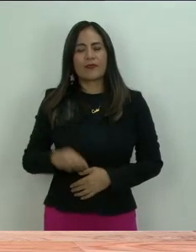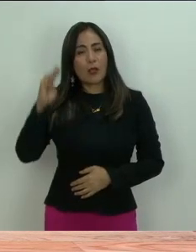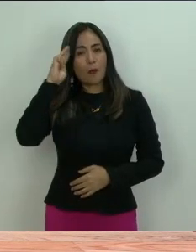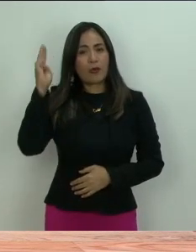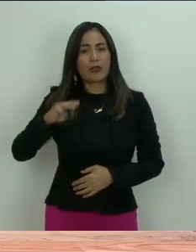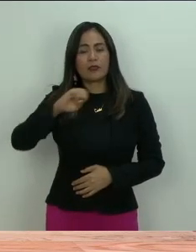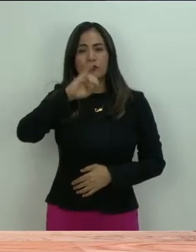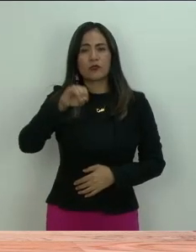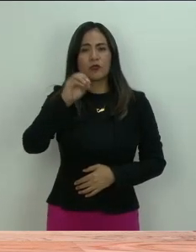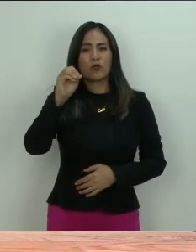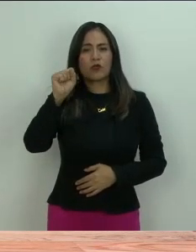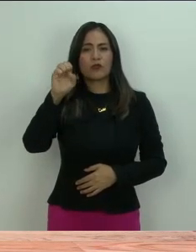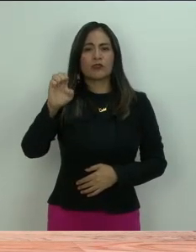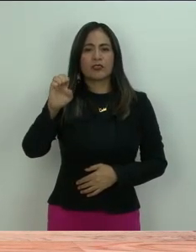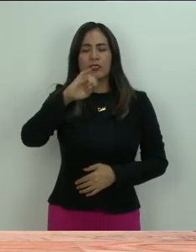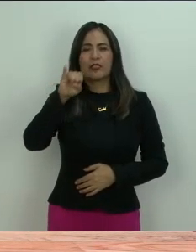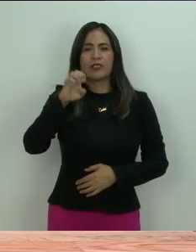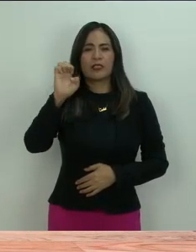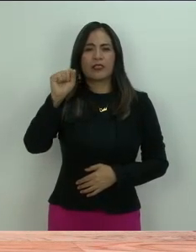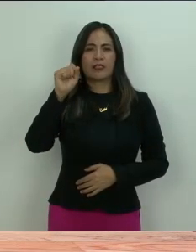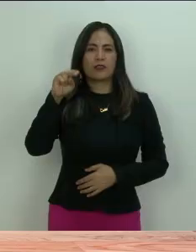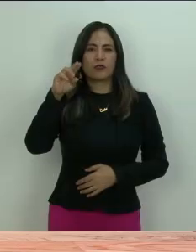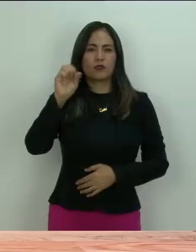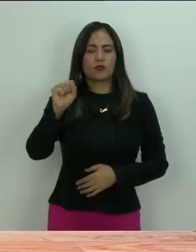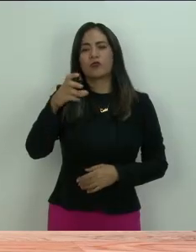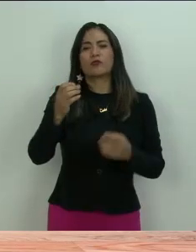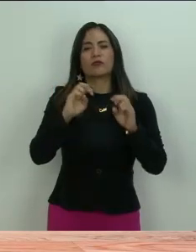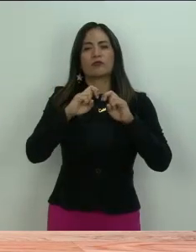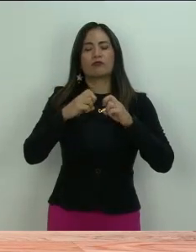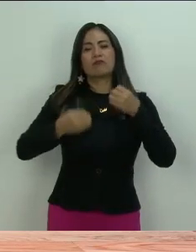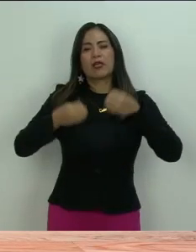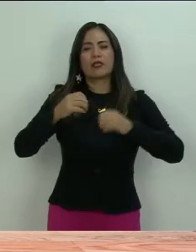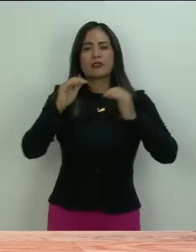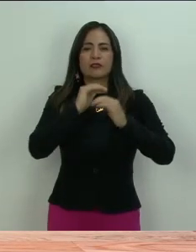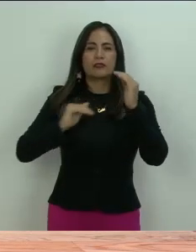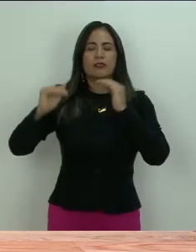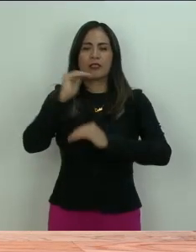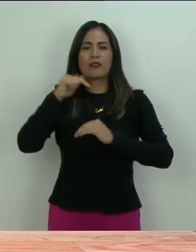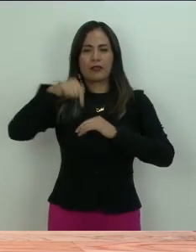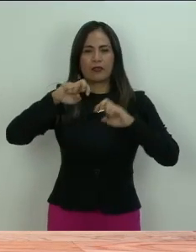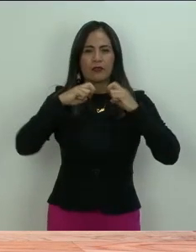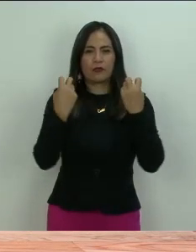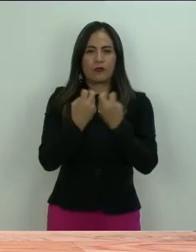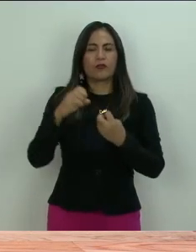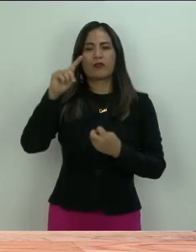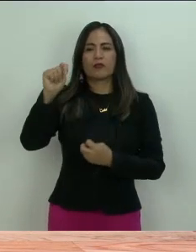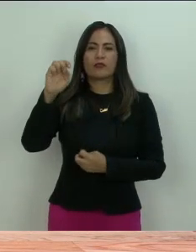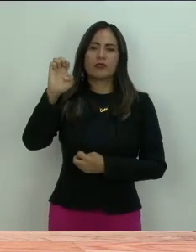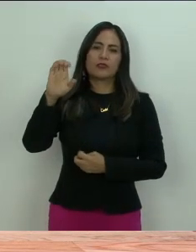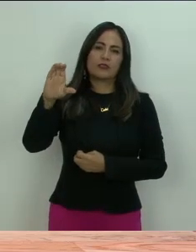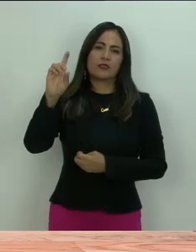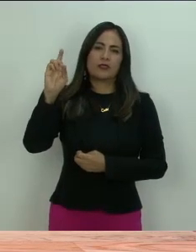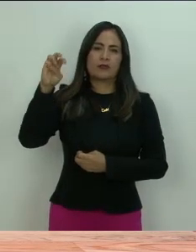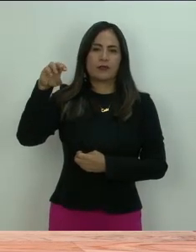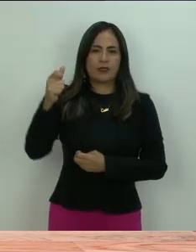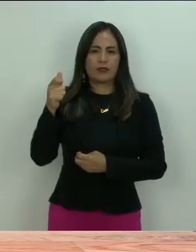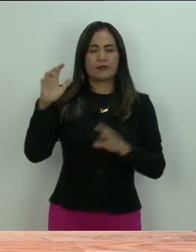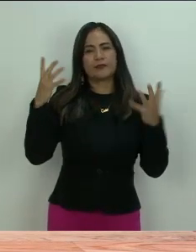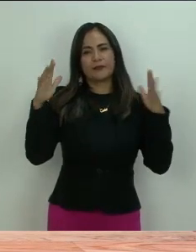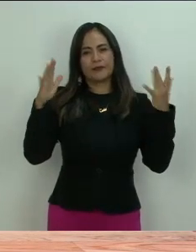Maestro José Jesús Hernández Rodríguez, magistrado integrante del Pleno del Tribunal Electoral de la Ciudad de México.